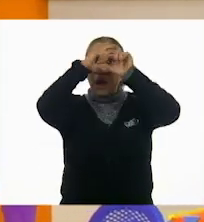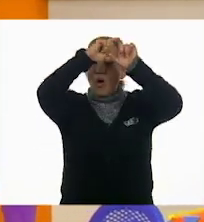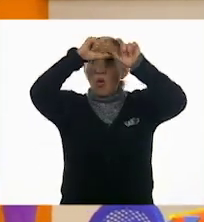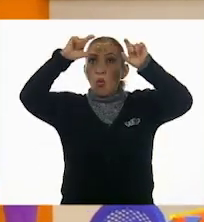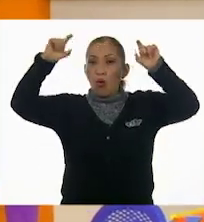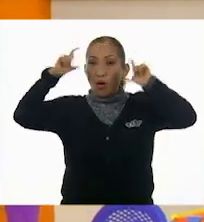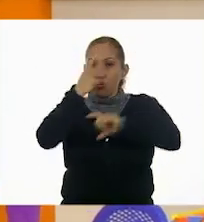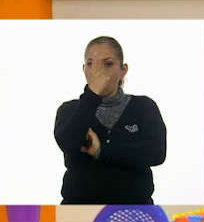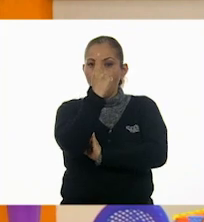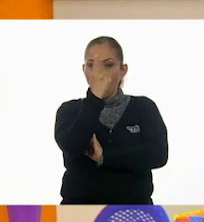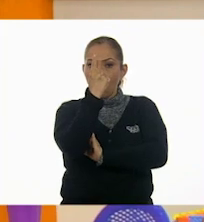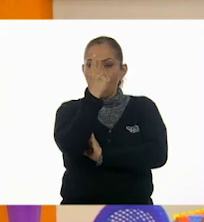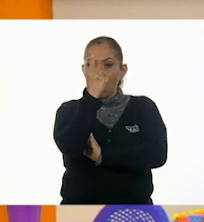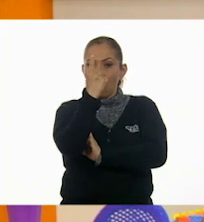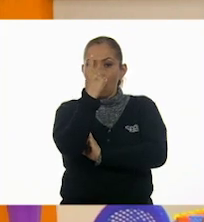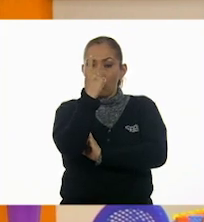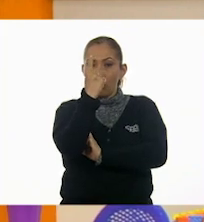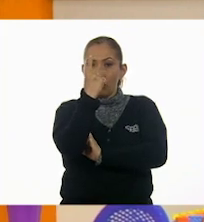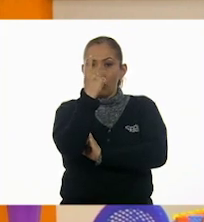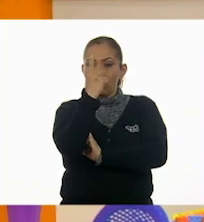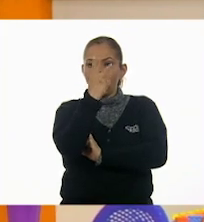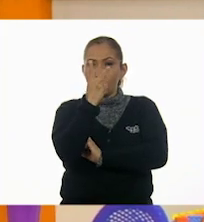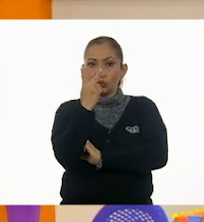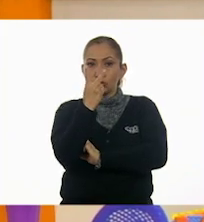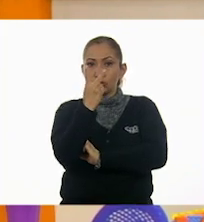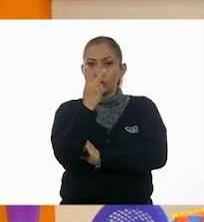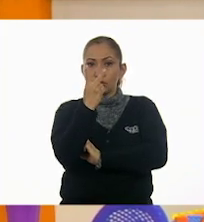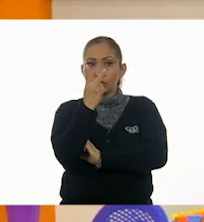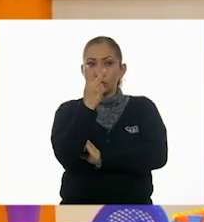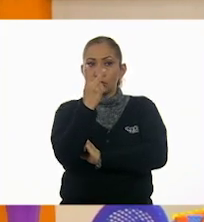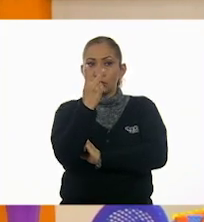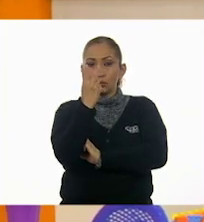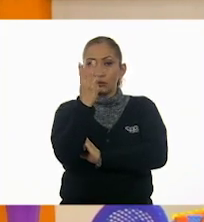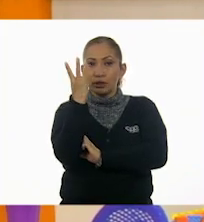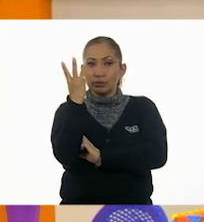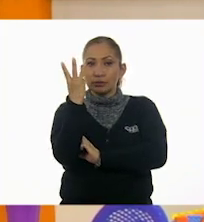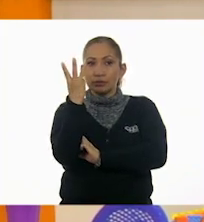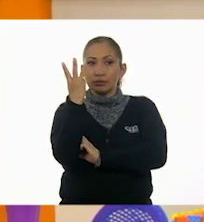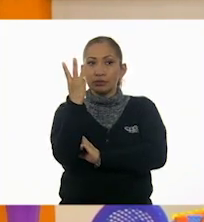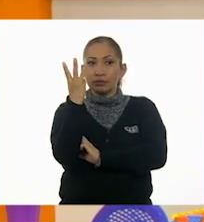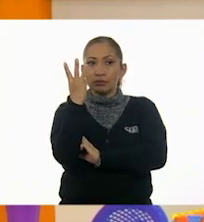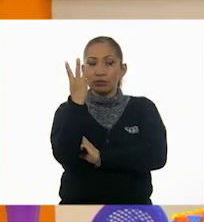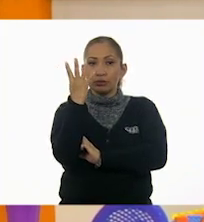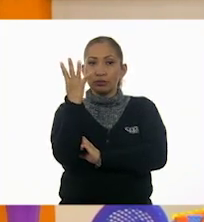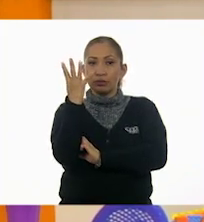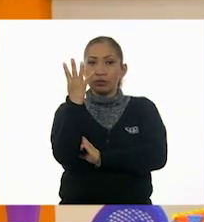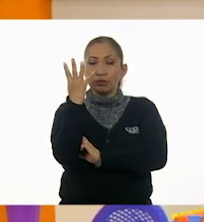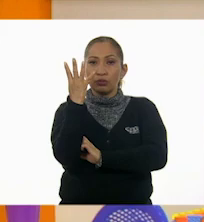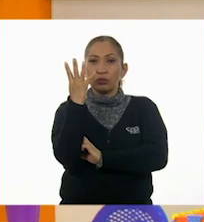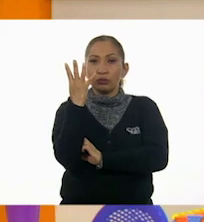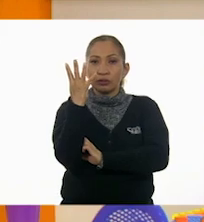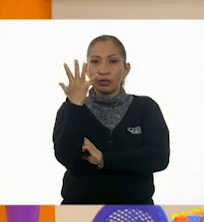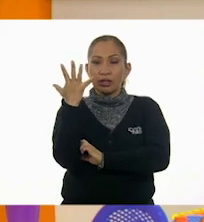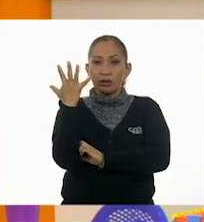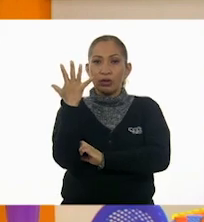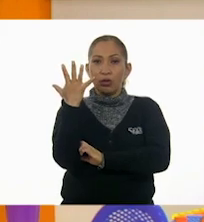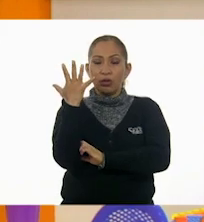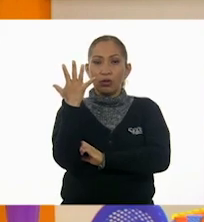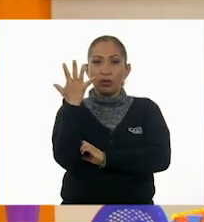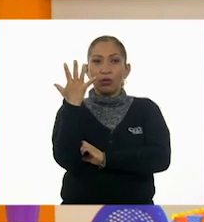fila. 1, 2, 3, 4,